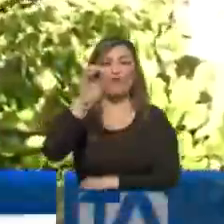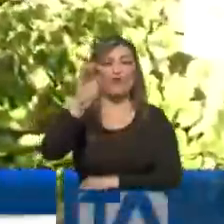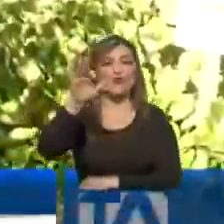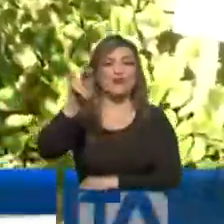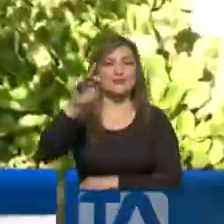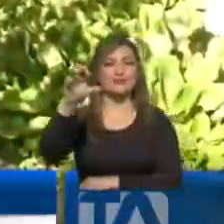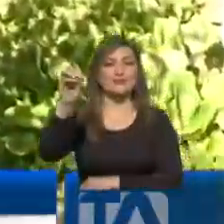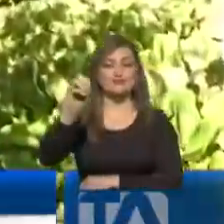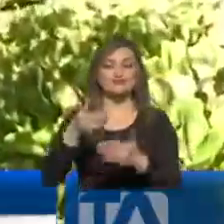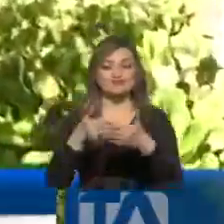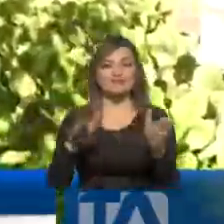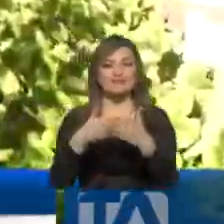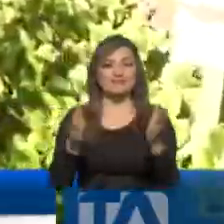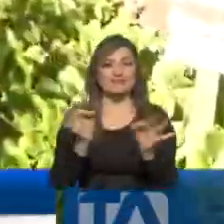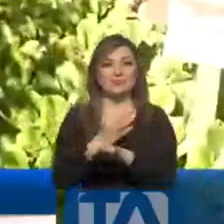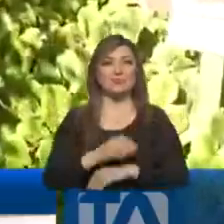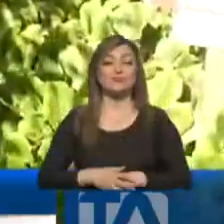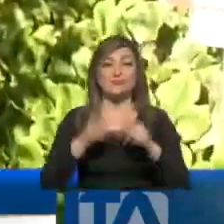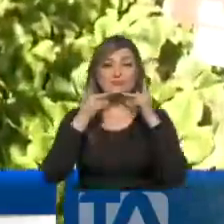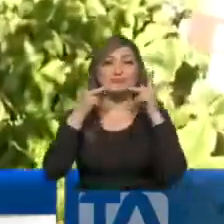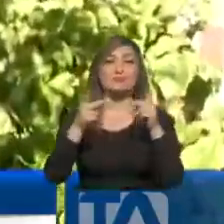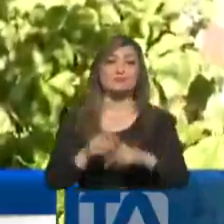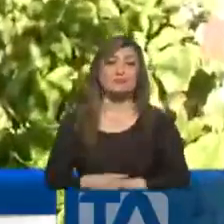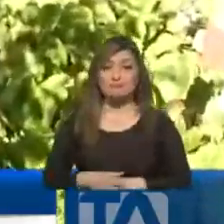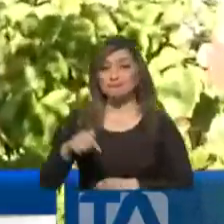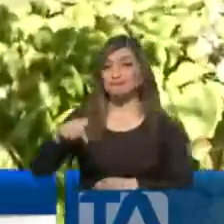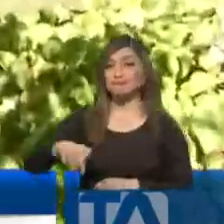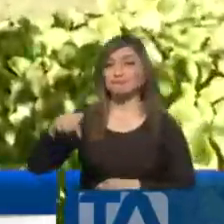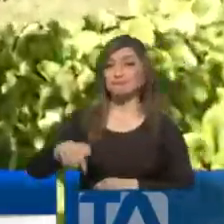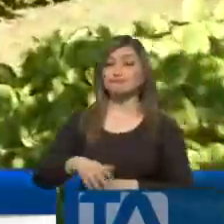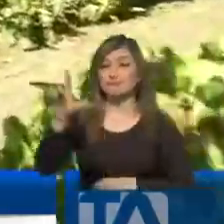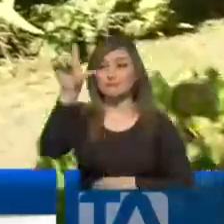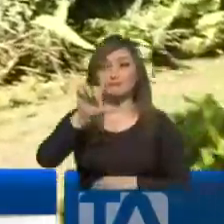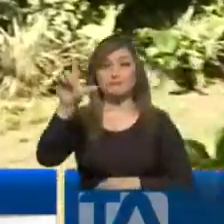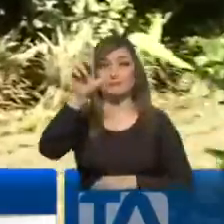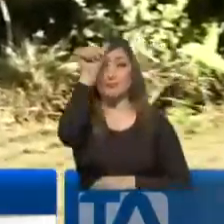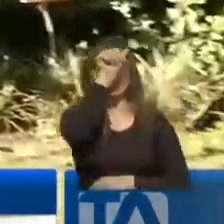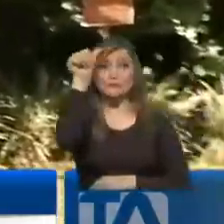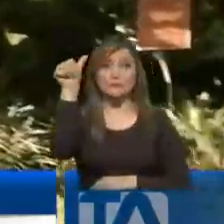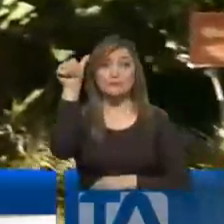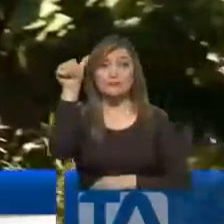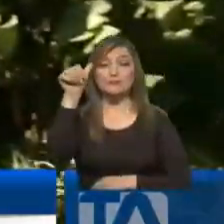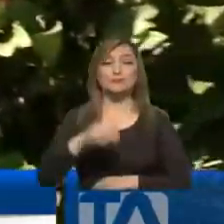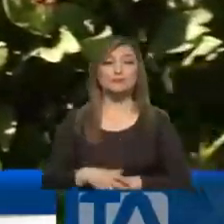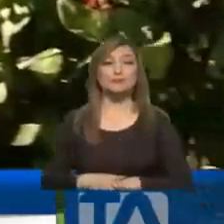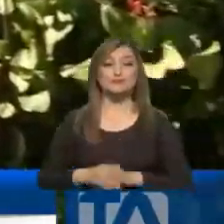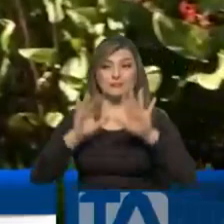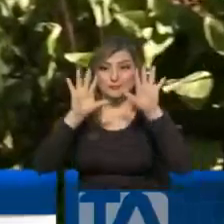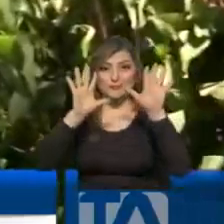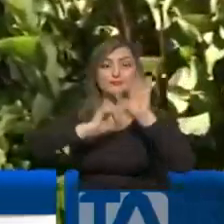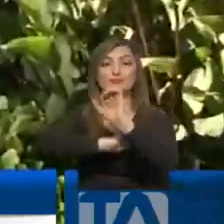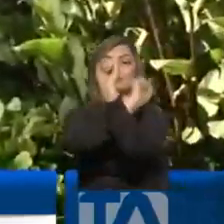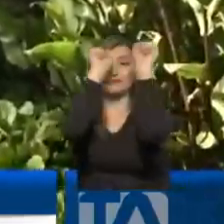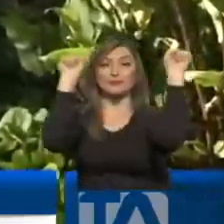lugar reabre sus operaciones al público desde hoy, de lunes a domingo, desde las 10 de